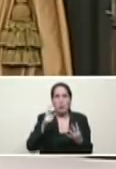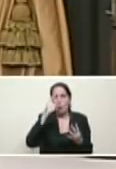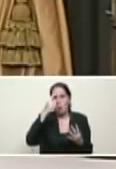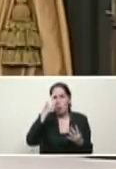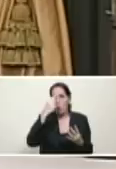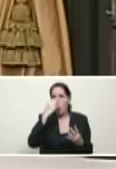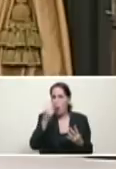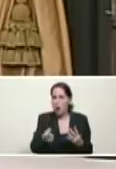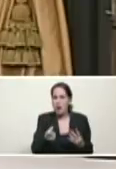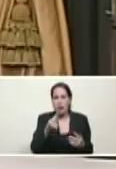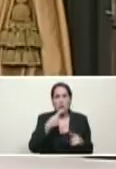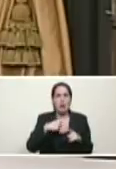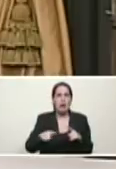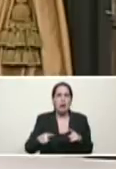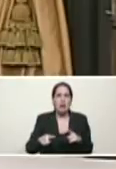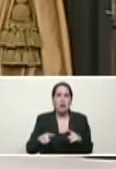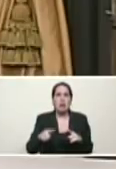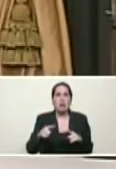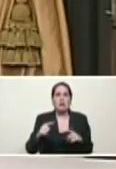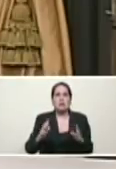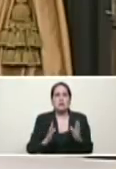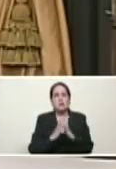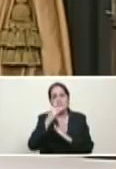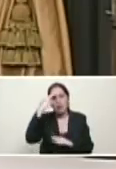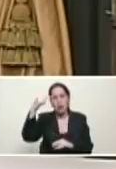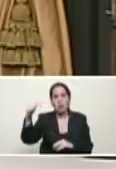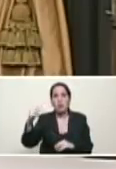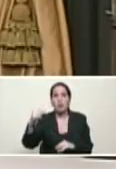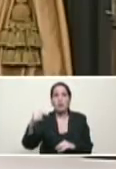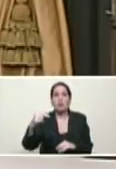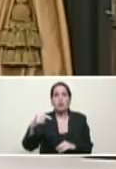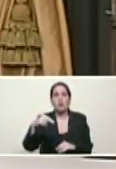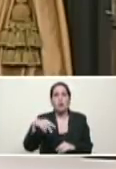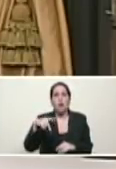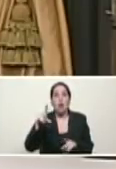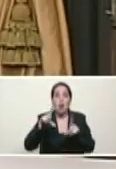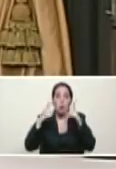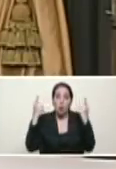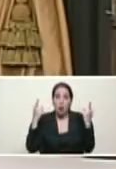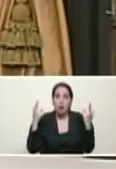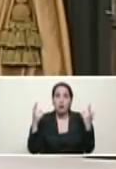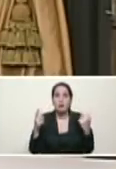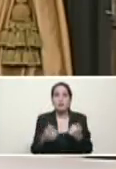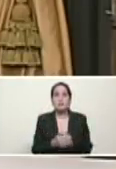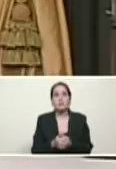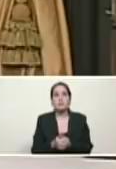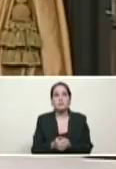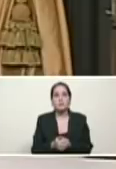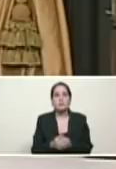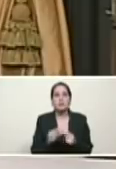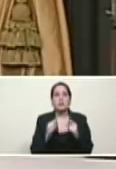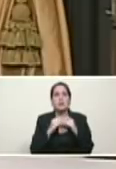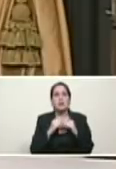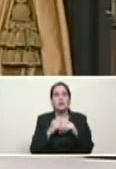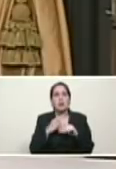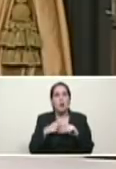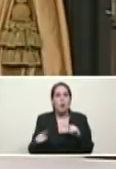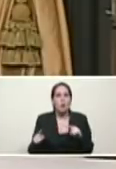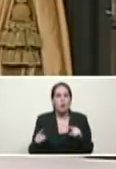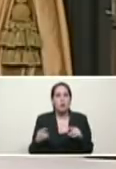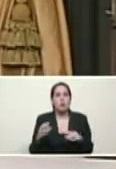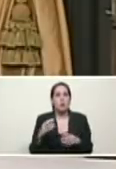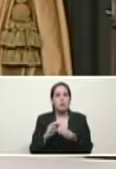Cumaná, Carúpano, San Antonio, Trujillo, Valera, La Guaira, Maiquetía, San Felipe,